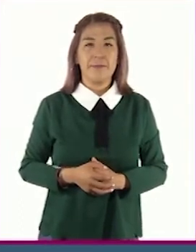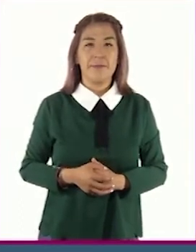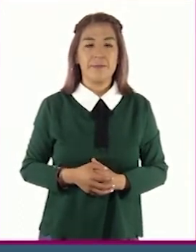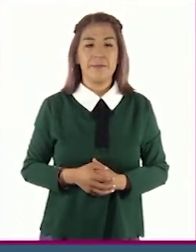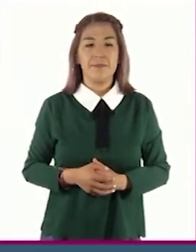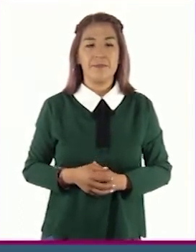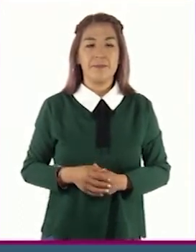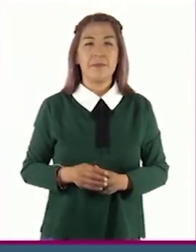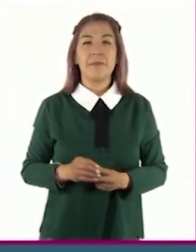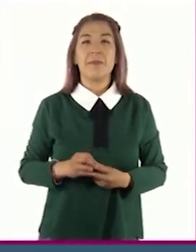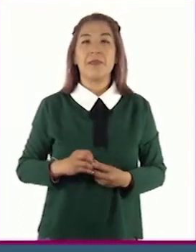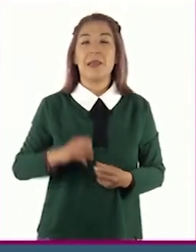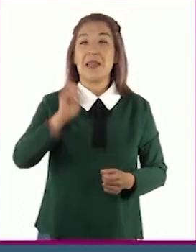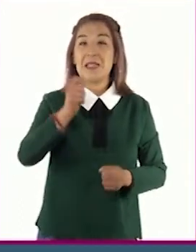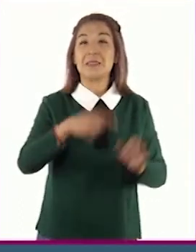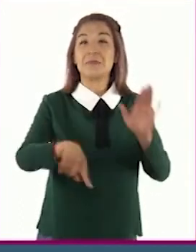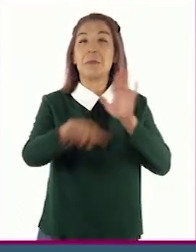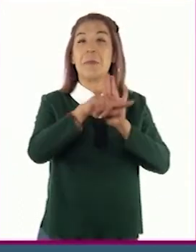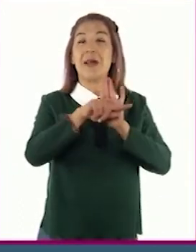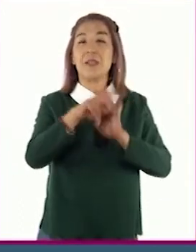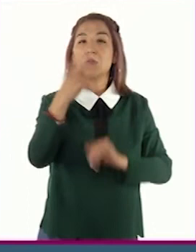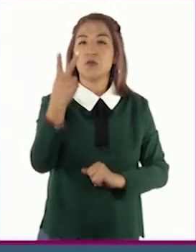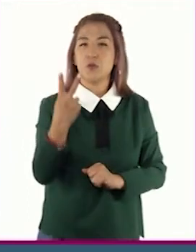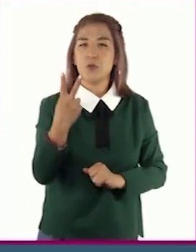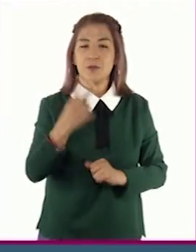es de menos 2.